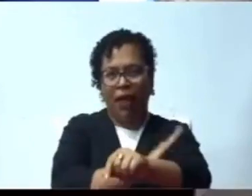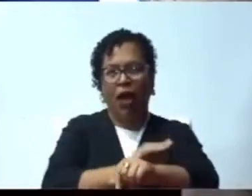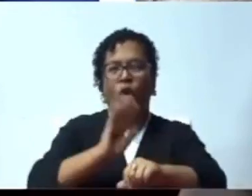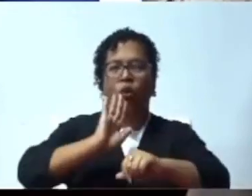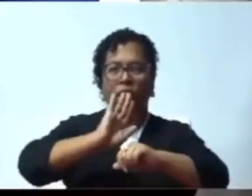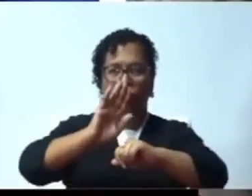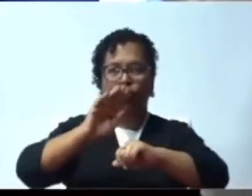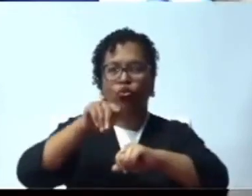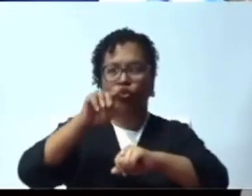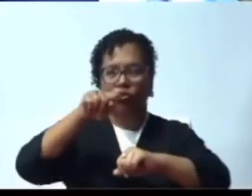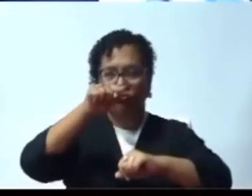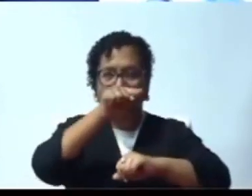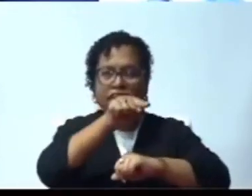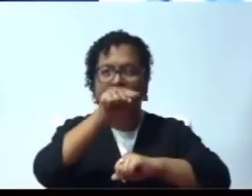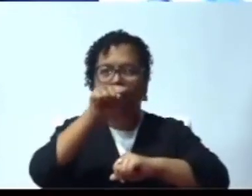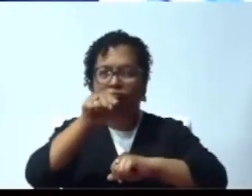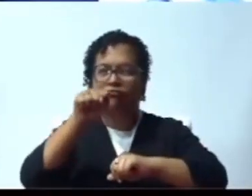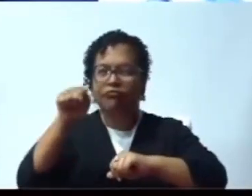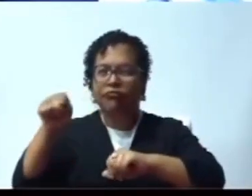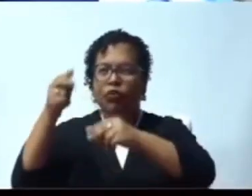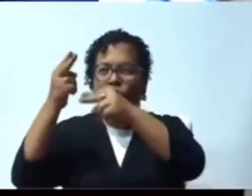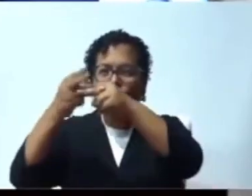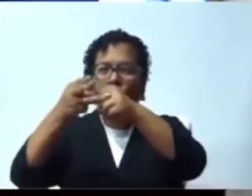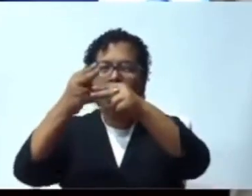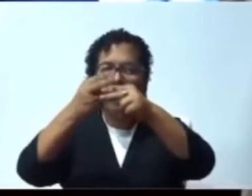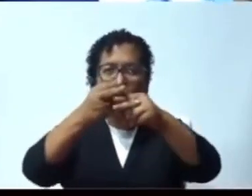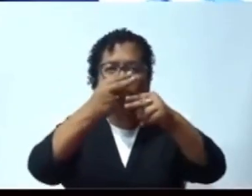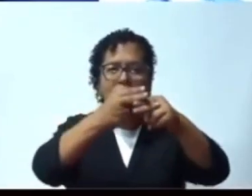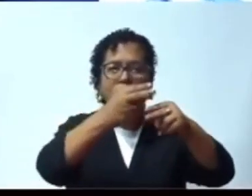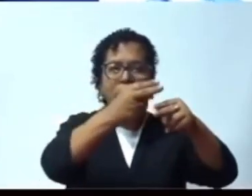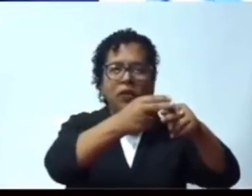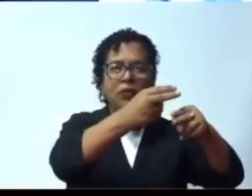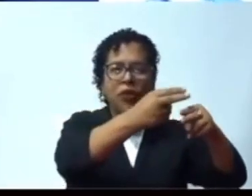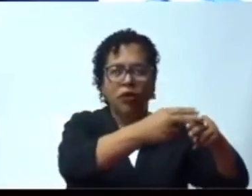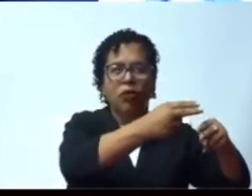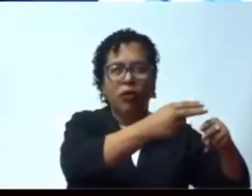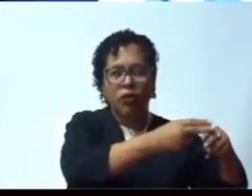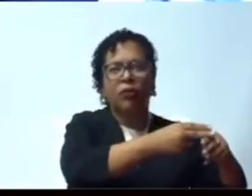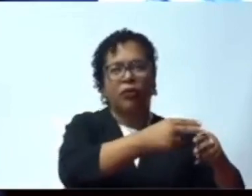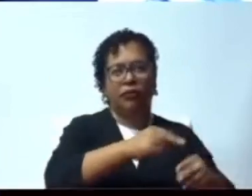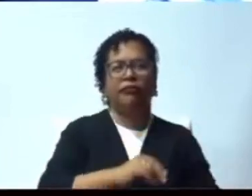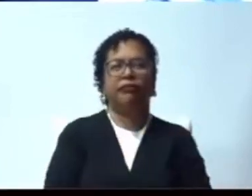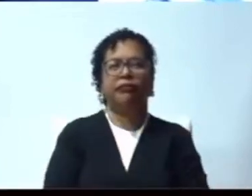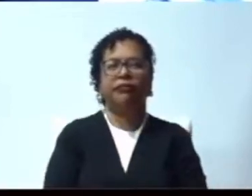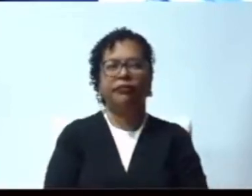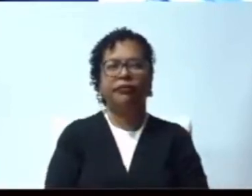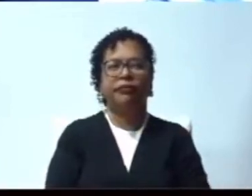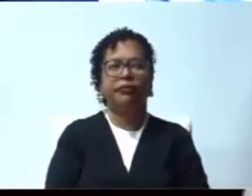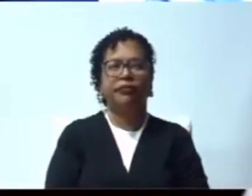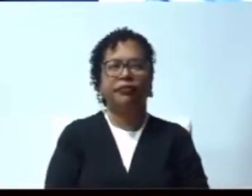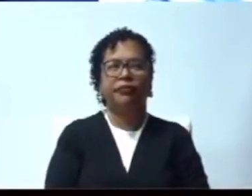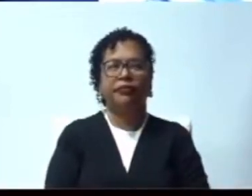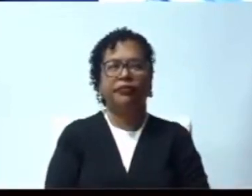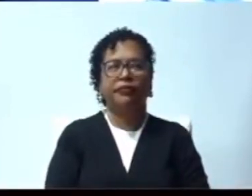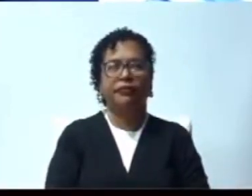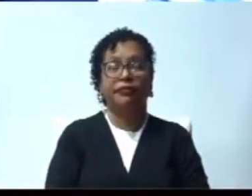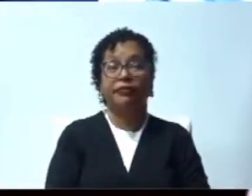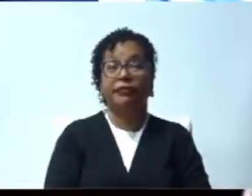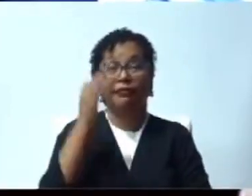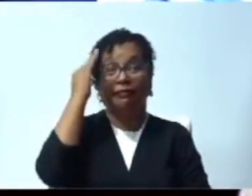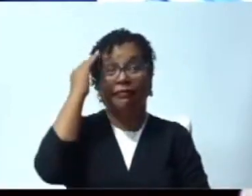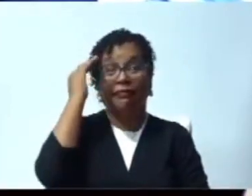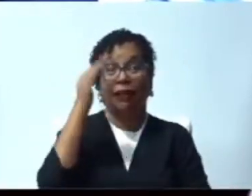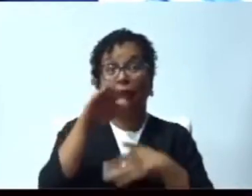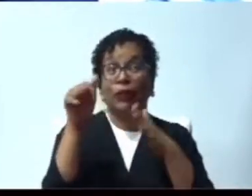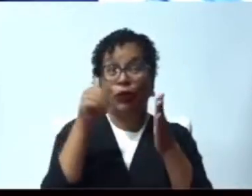Juancho, Ferdinand, Playa Inglesa, Piticabo, Trudillé, Cotinilla y después Bahía Las Águilas. Fresco, man. El otro sur